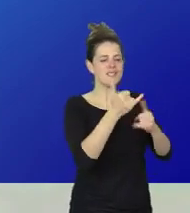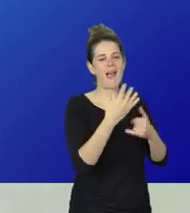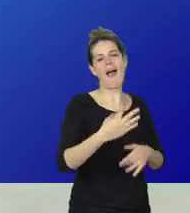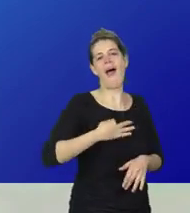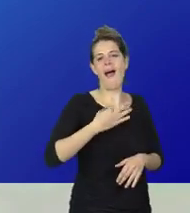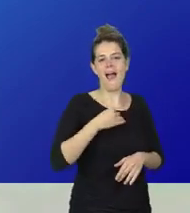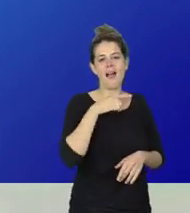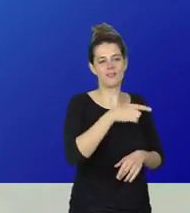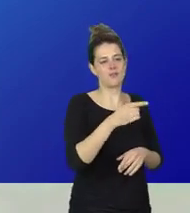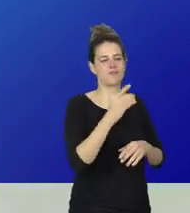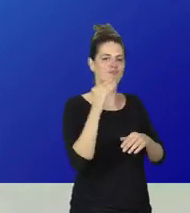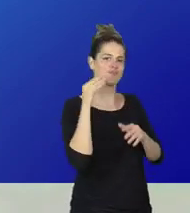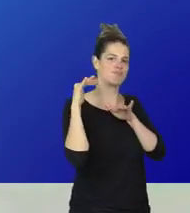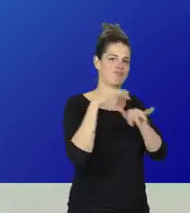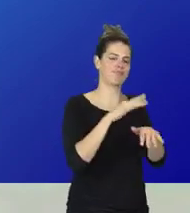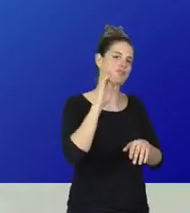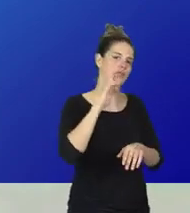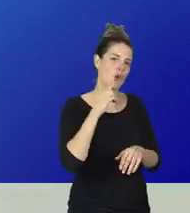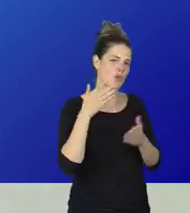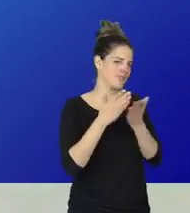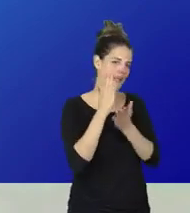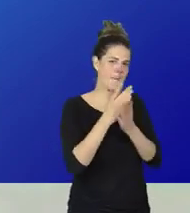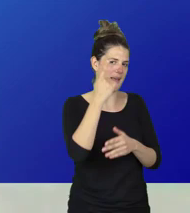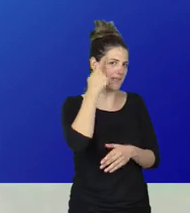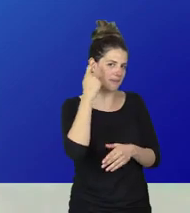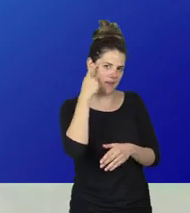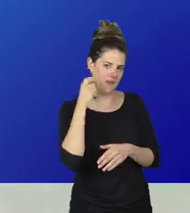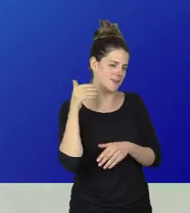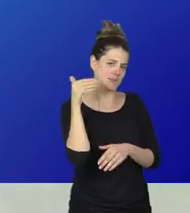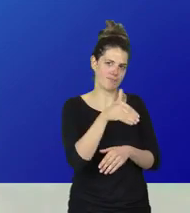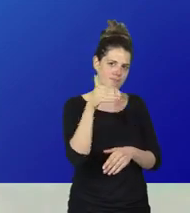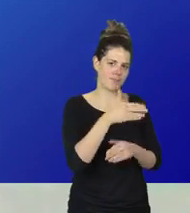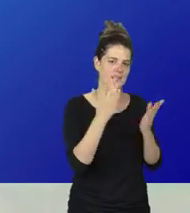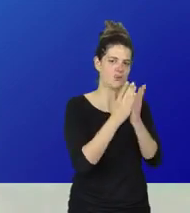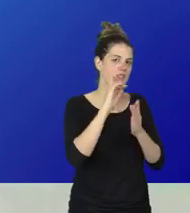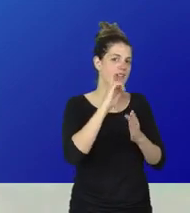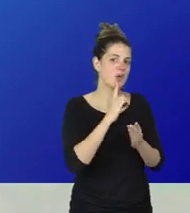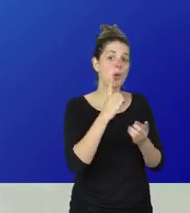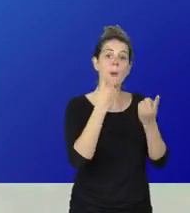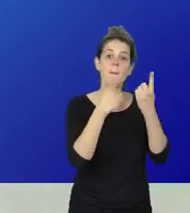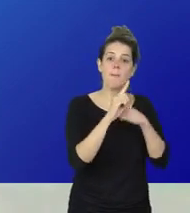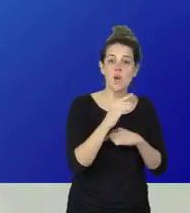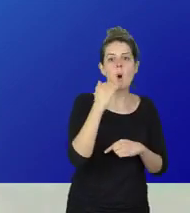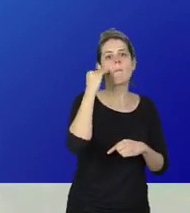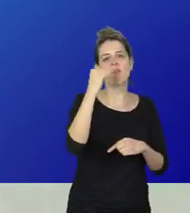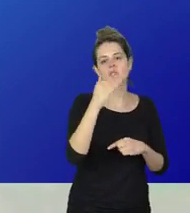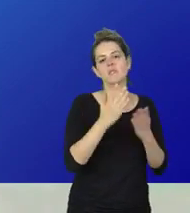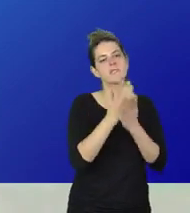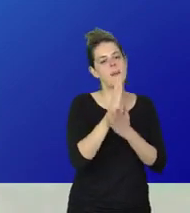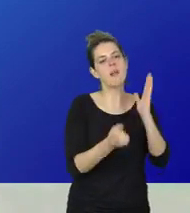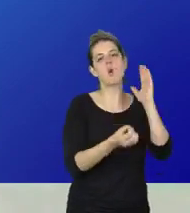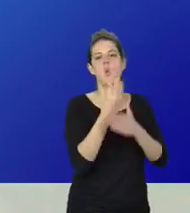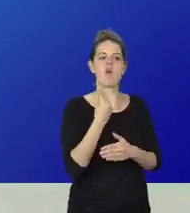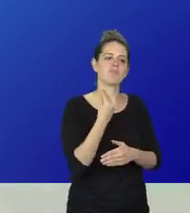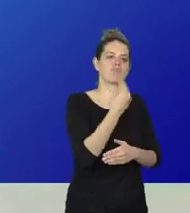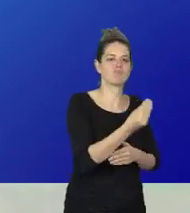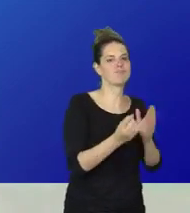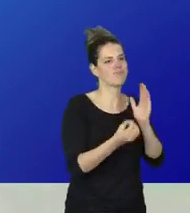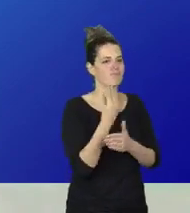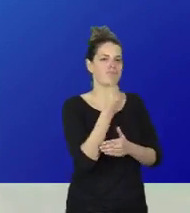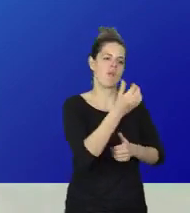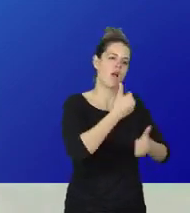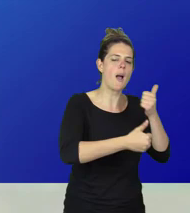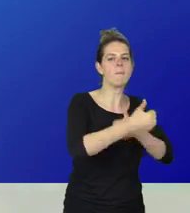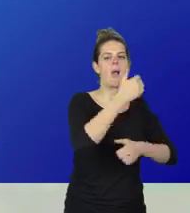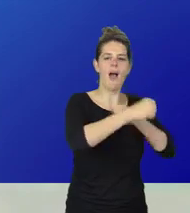que tienen que ver, bueno, como más institucionales, ¿no? Existe la experiencia de trabajar con estudiantes sordos, pero siempre hay profesores nuevos,